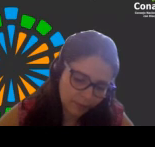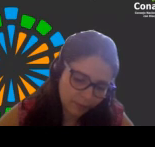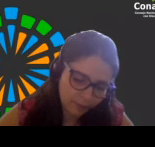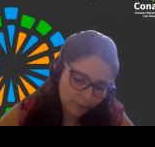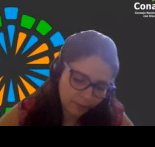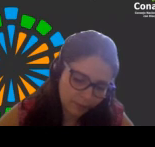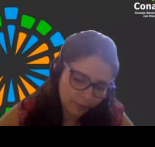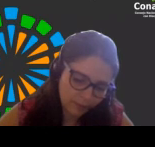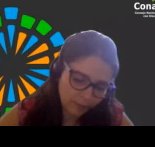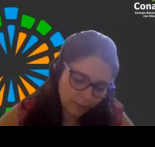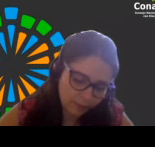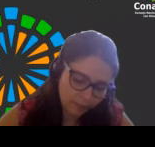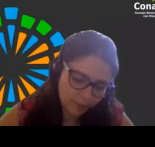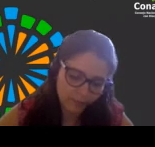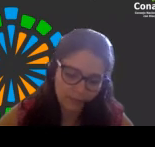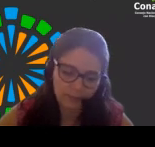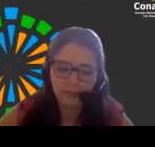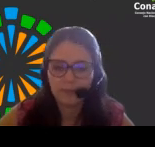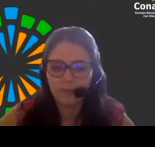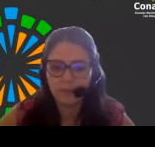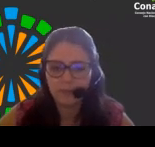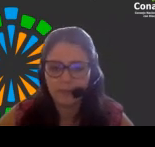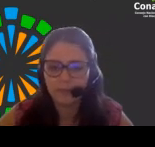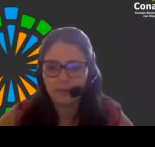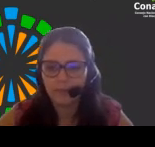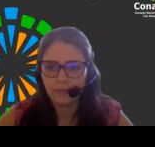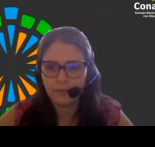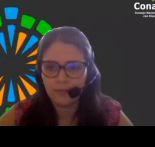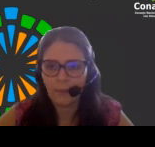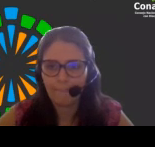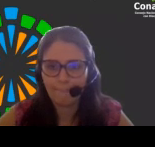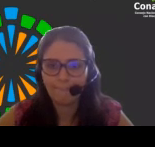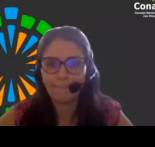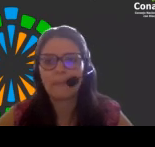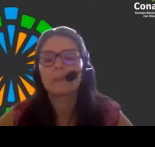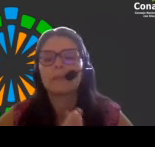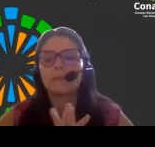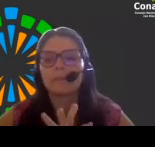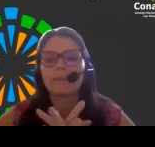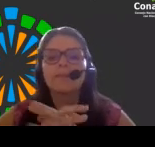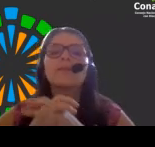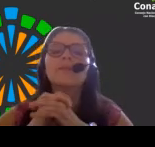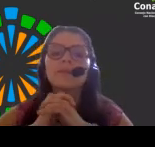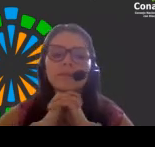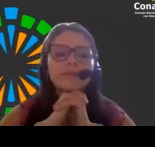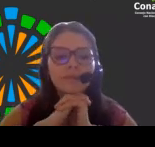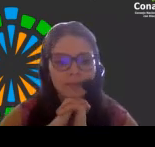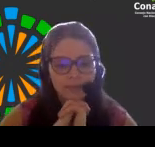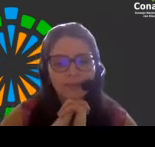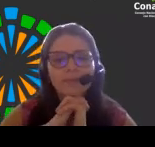cuente con las herramientas físicas para que la persona pueda trabajar con comodidad